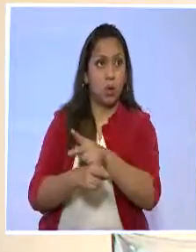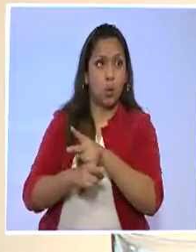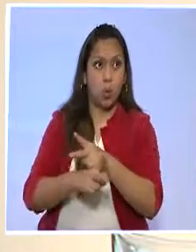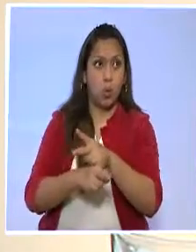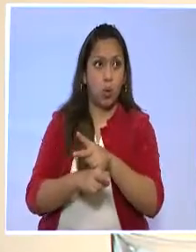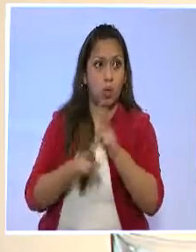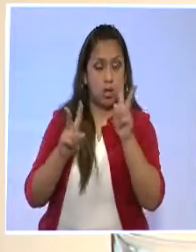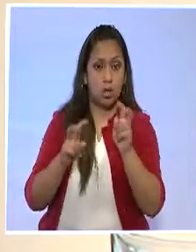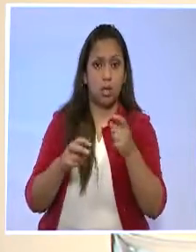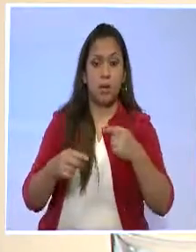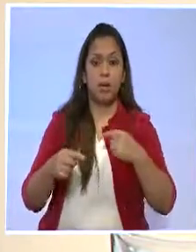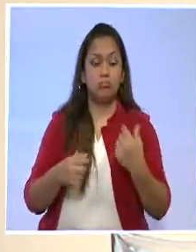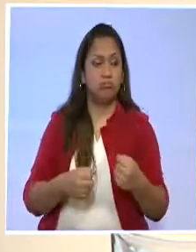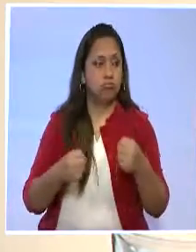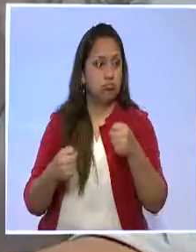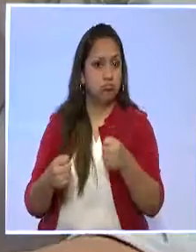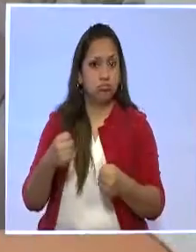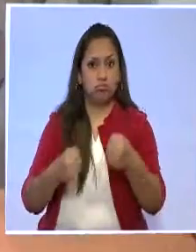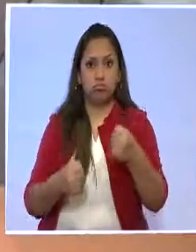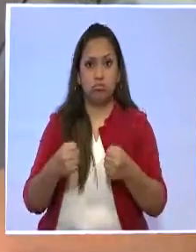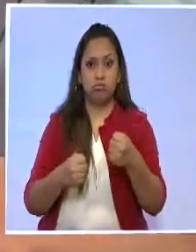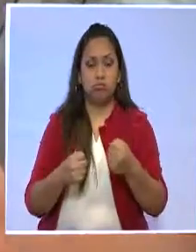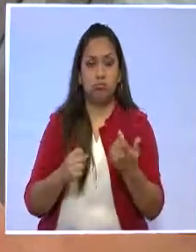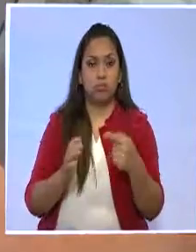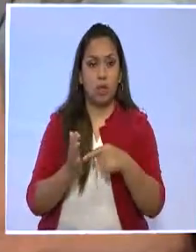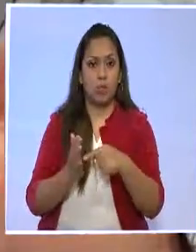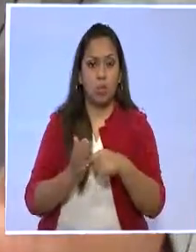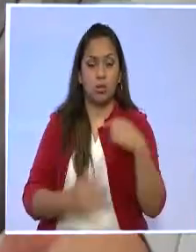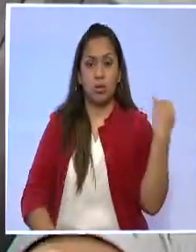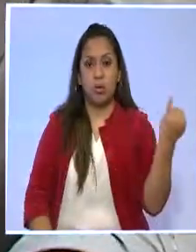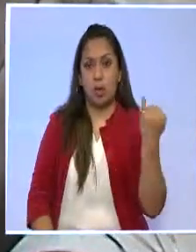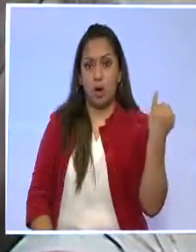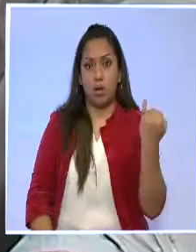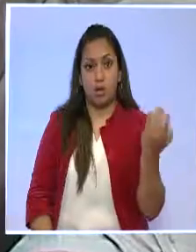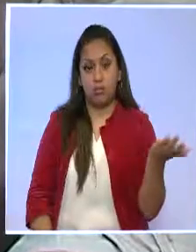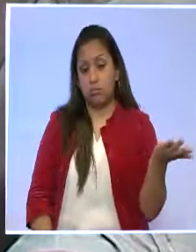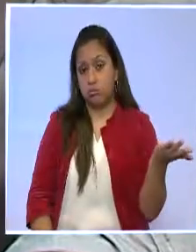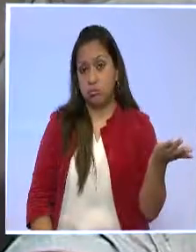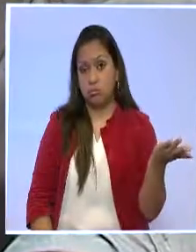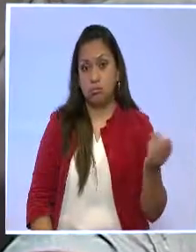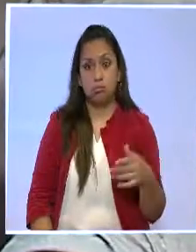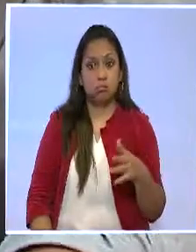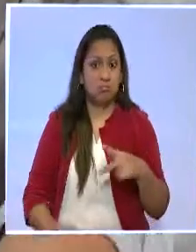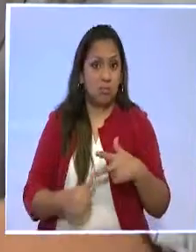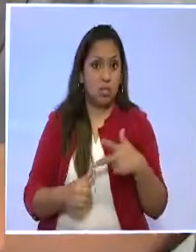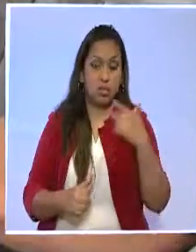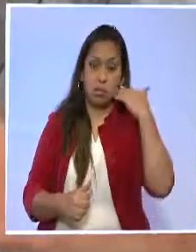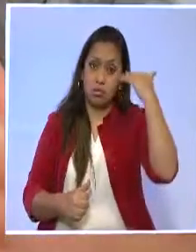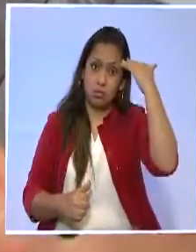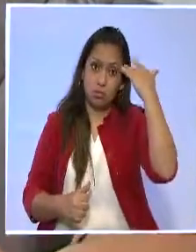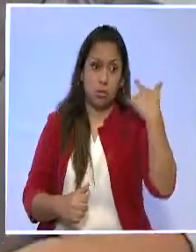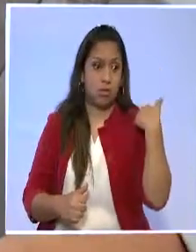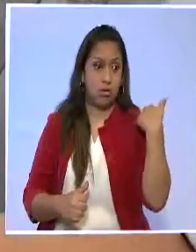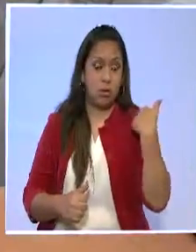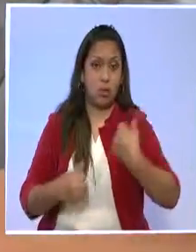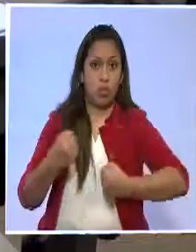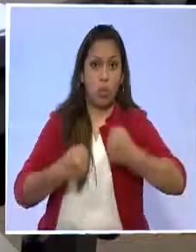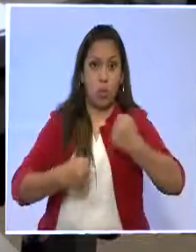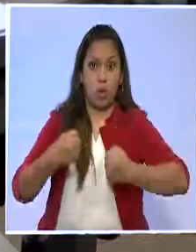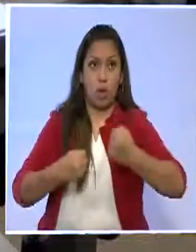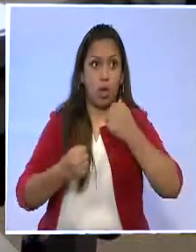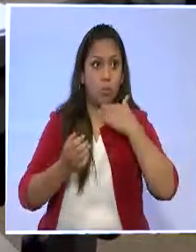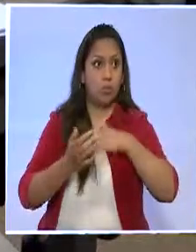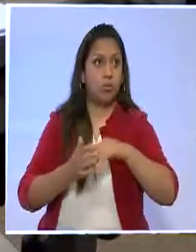vehículos que estamos usando decir pagar el impuesto verde en la canción que usted aún cuando siendo la persona de la tercera tenga un carro con